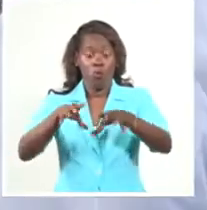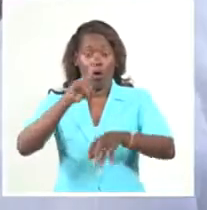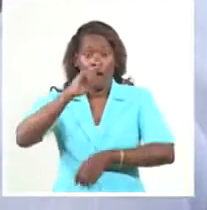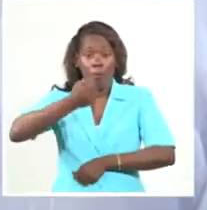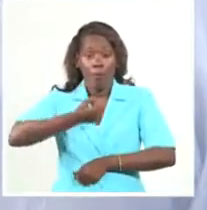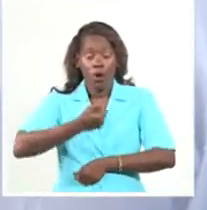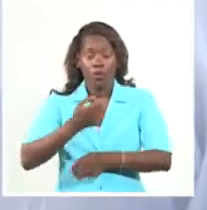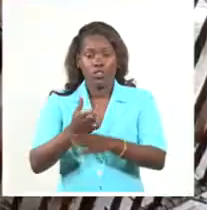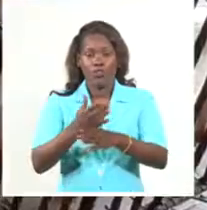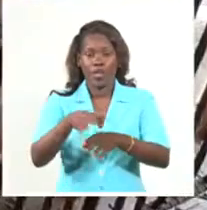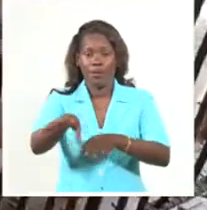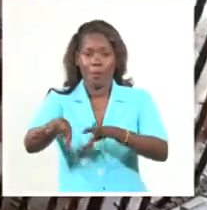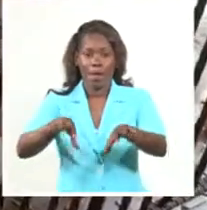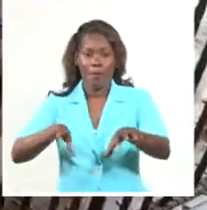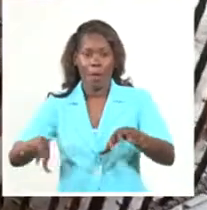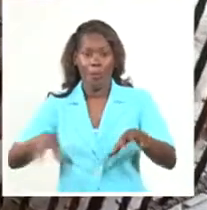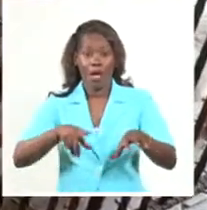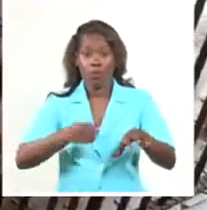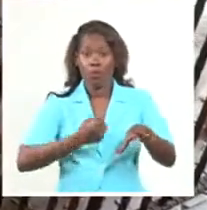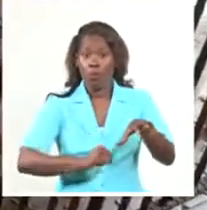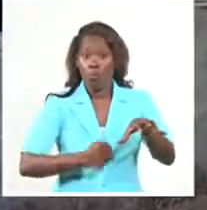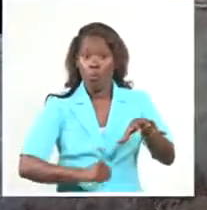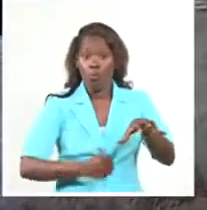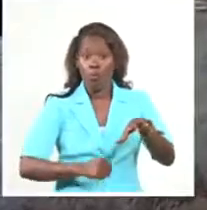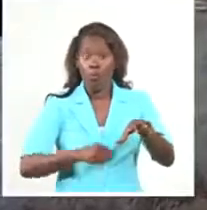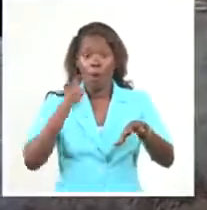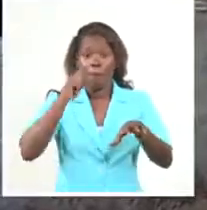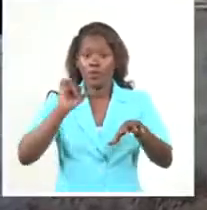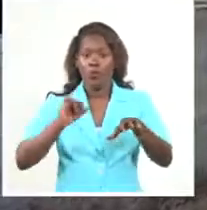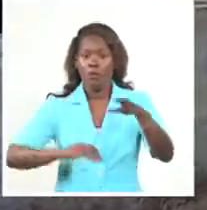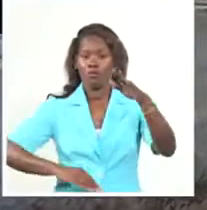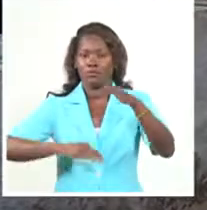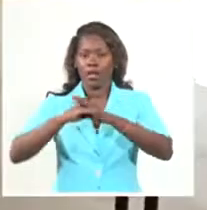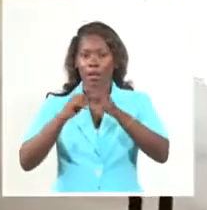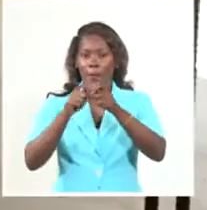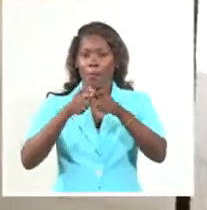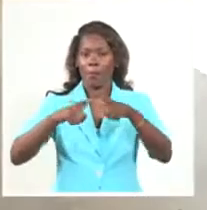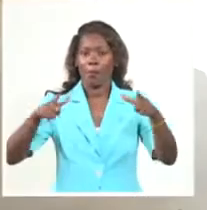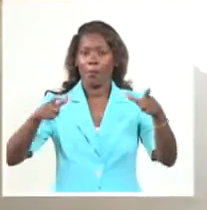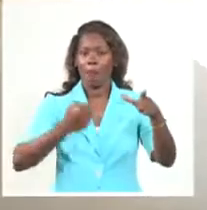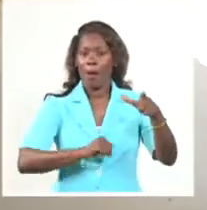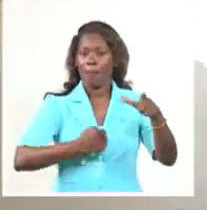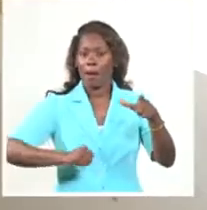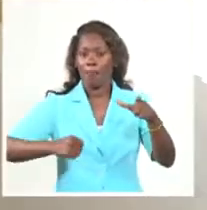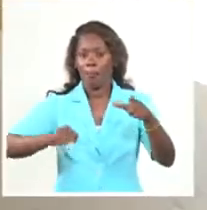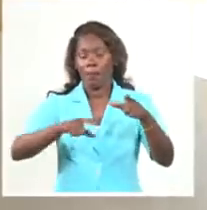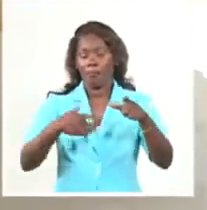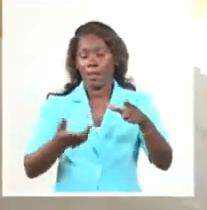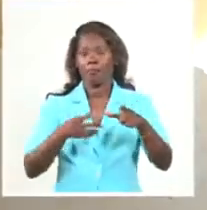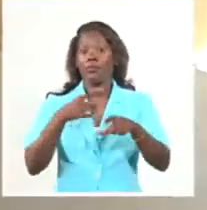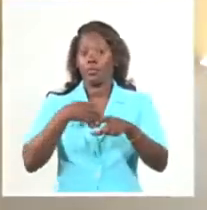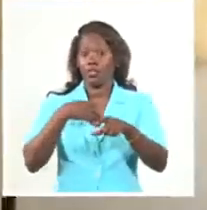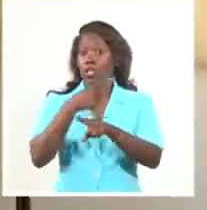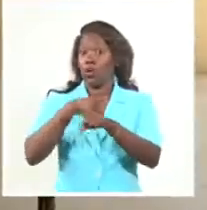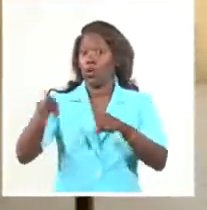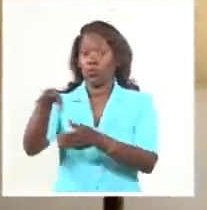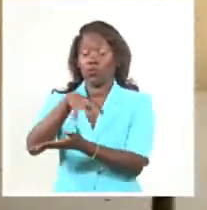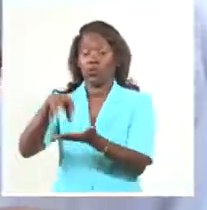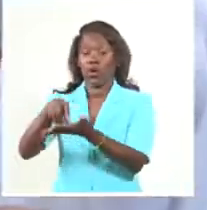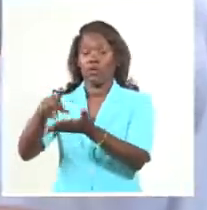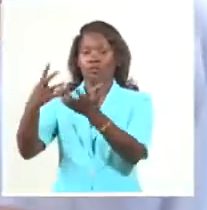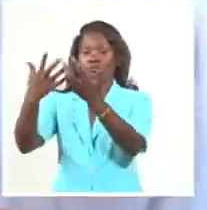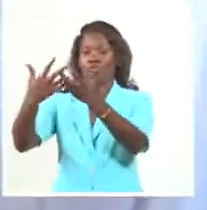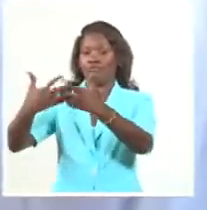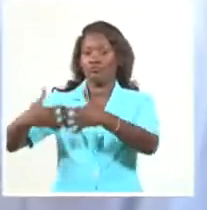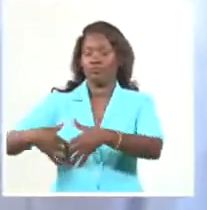naves terminadas, aunque se proponen llegar a 10. También construyen una mini industria, lo que les permitirá cerrar el ciclo productivo. Ahora